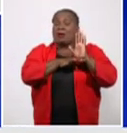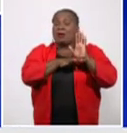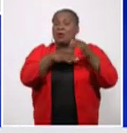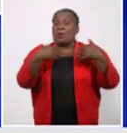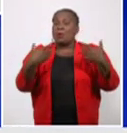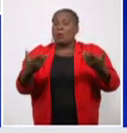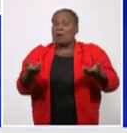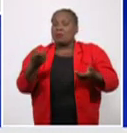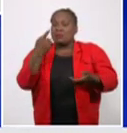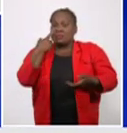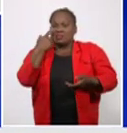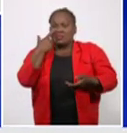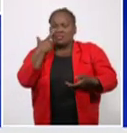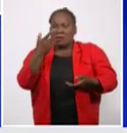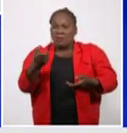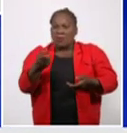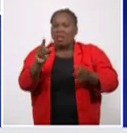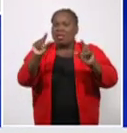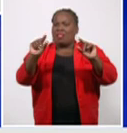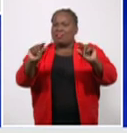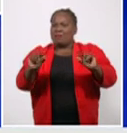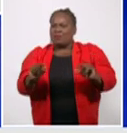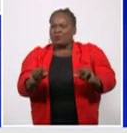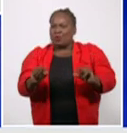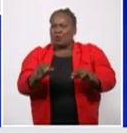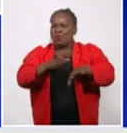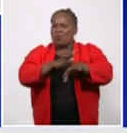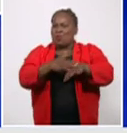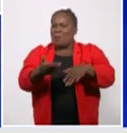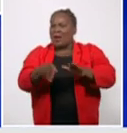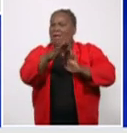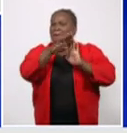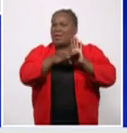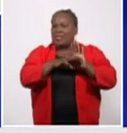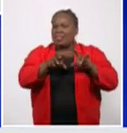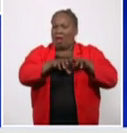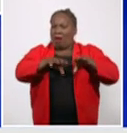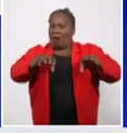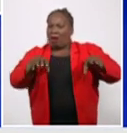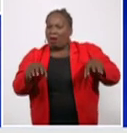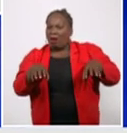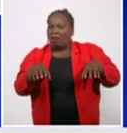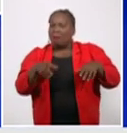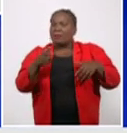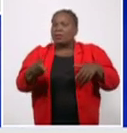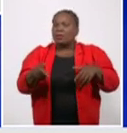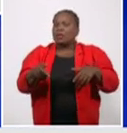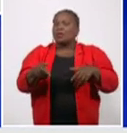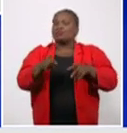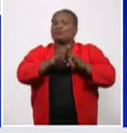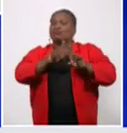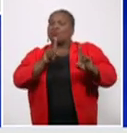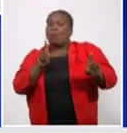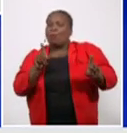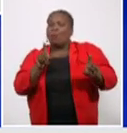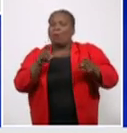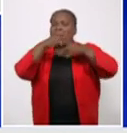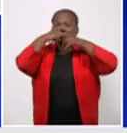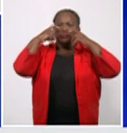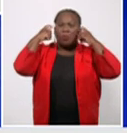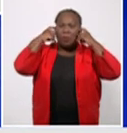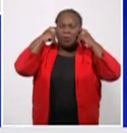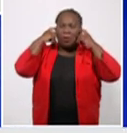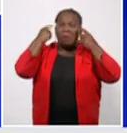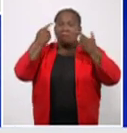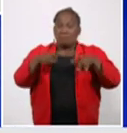ver una disminución en el número de casos confirmados. Sin embargo, esta reducción no es pareja en el número de